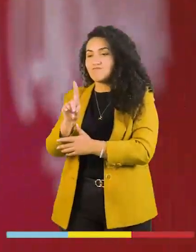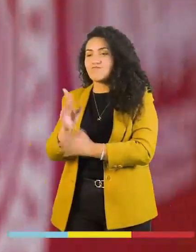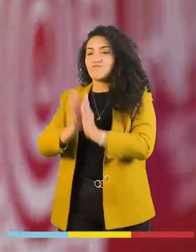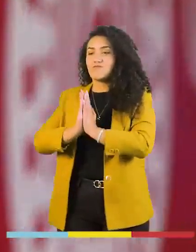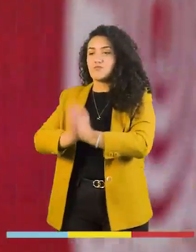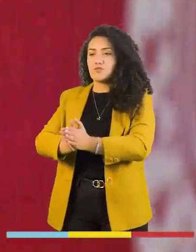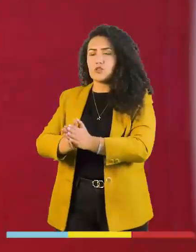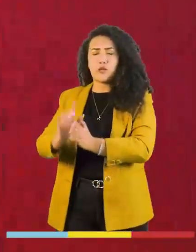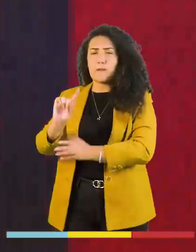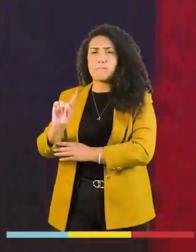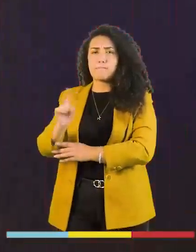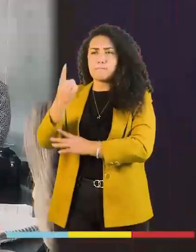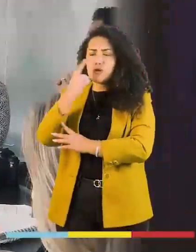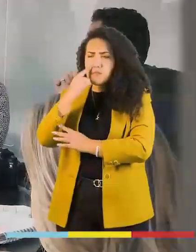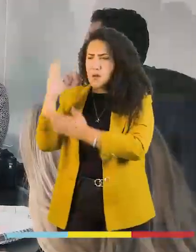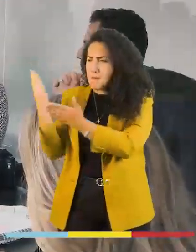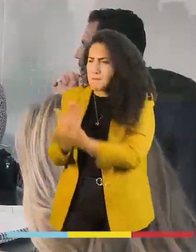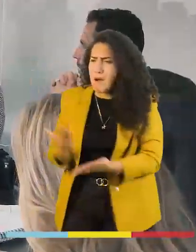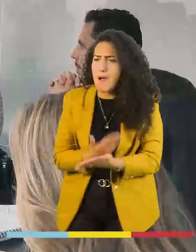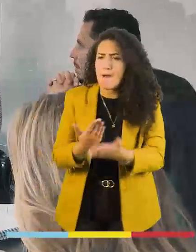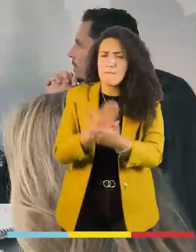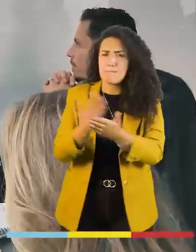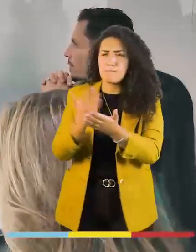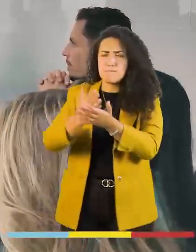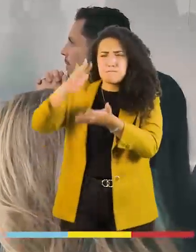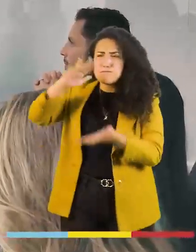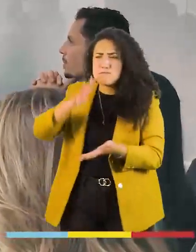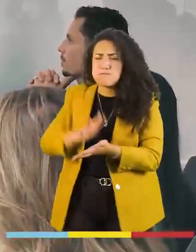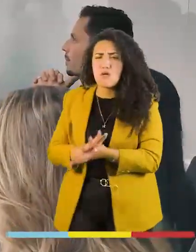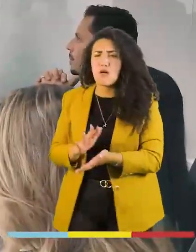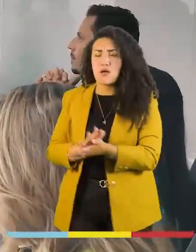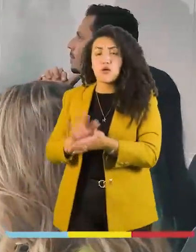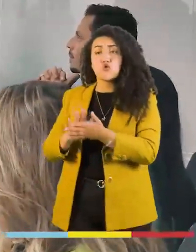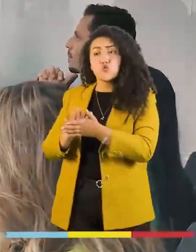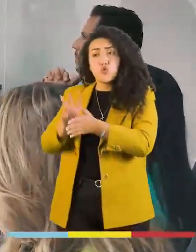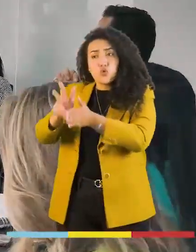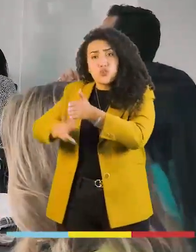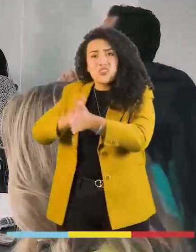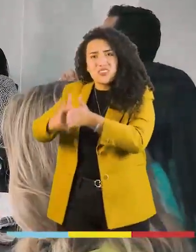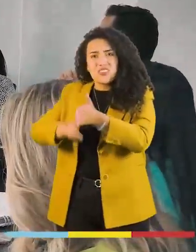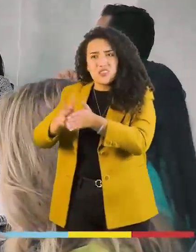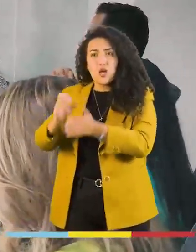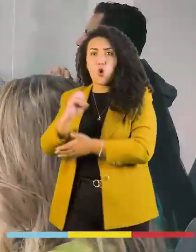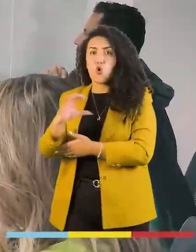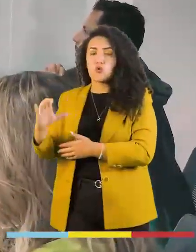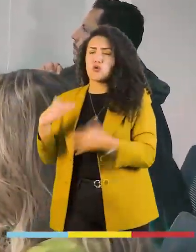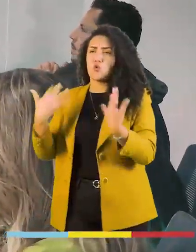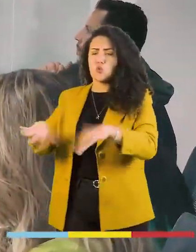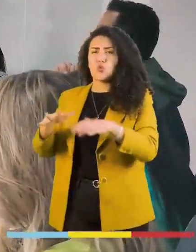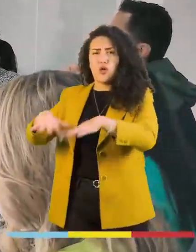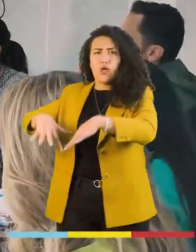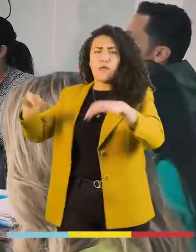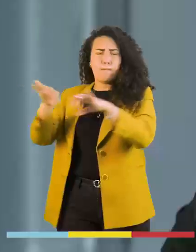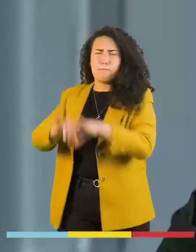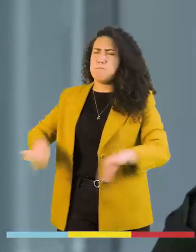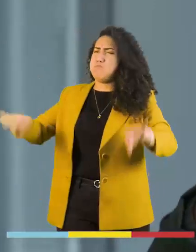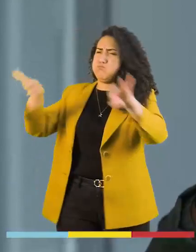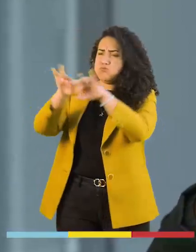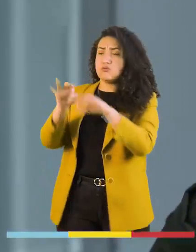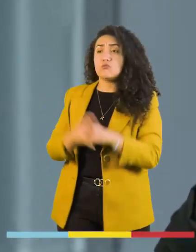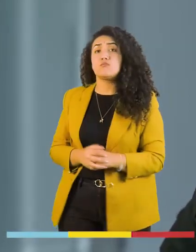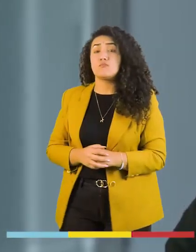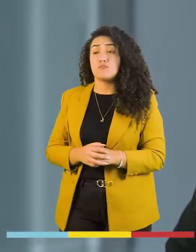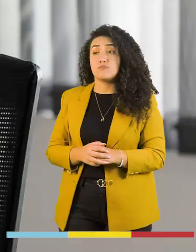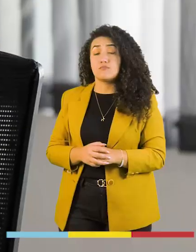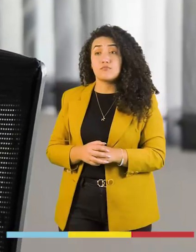Bueno, equipo, el 21 de diciembre vamos a tener la primera demolición del proyecto Regiotram de Occidente. Este es un evento súper, súper importante. O sea, Regiotram